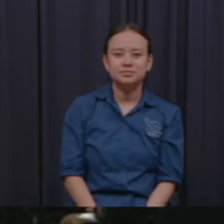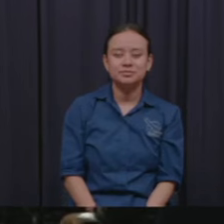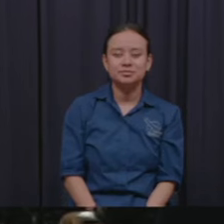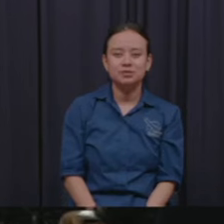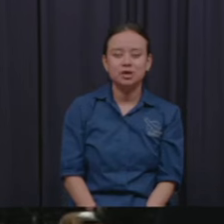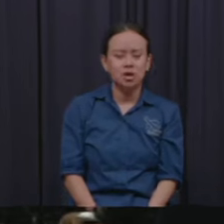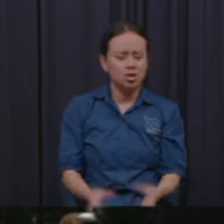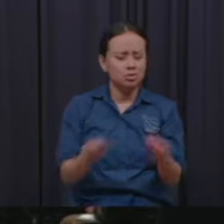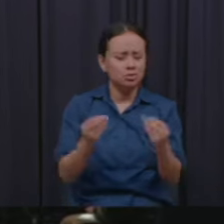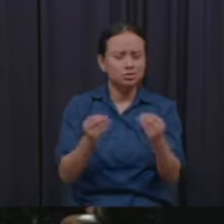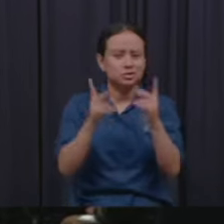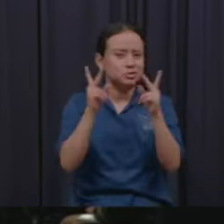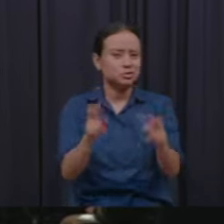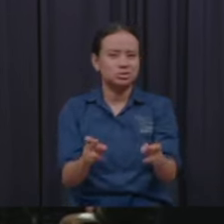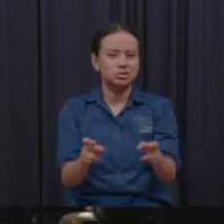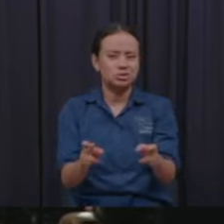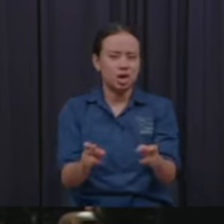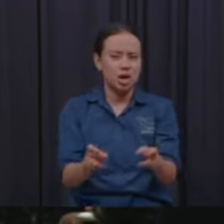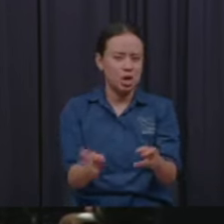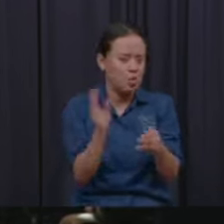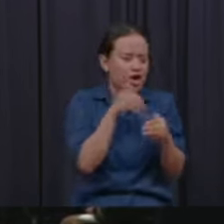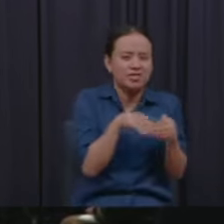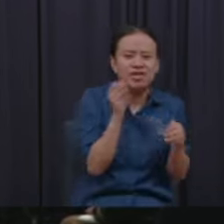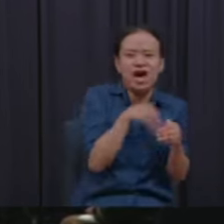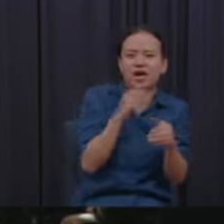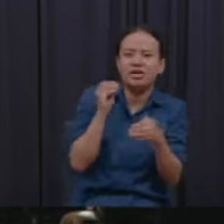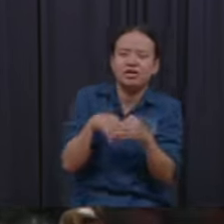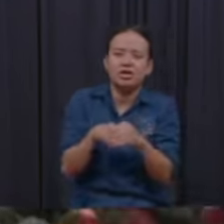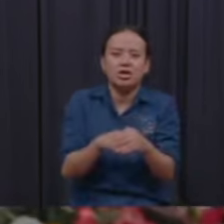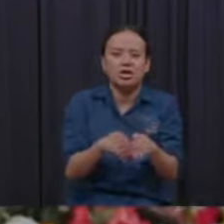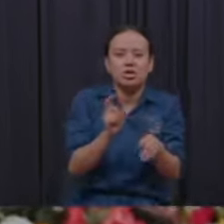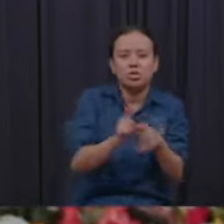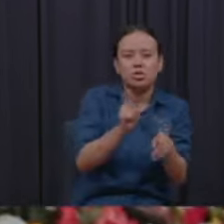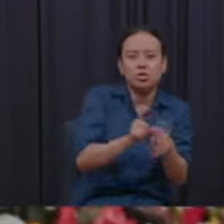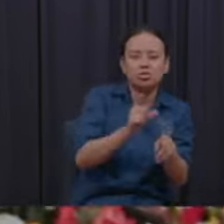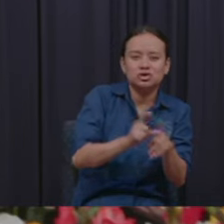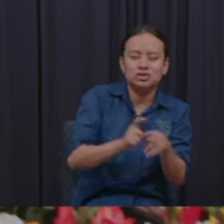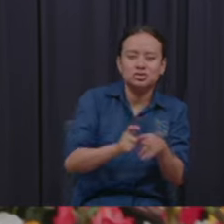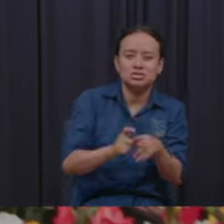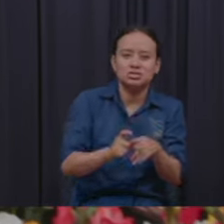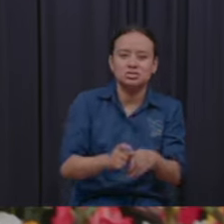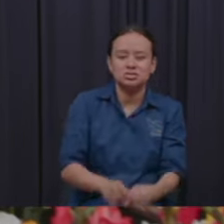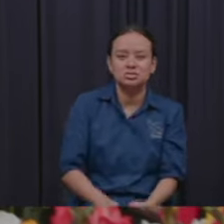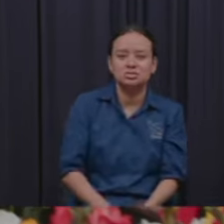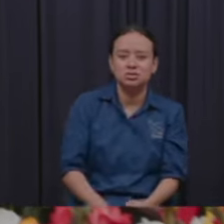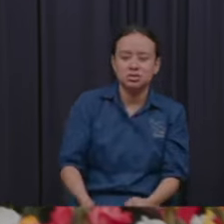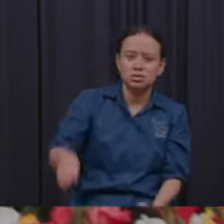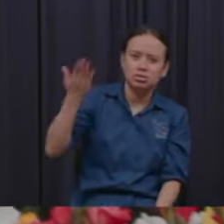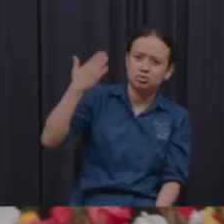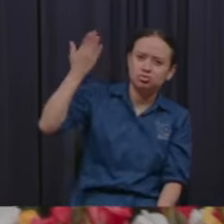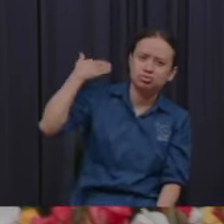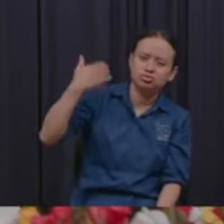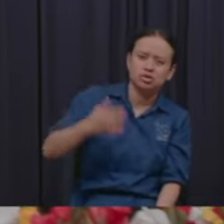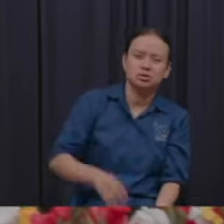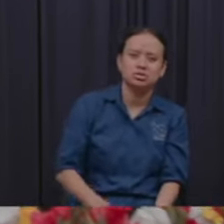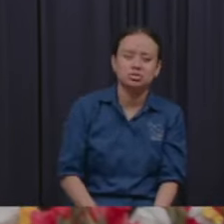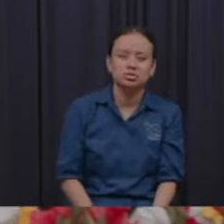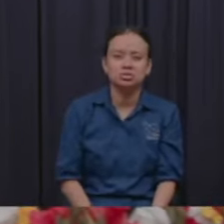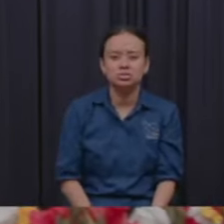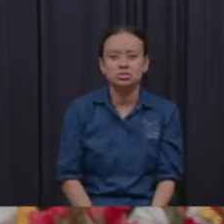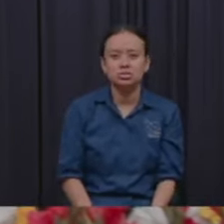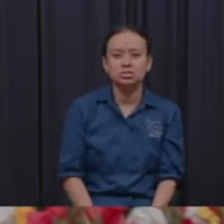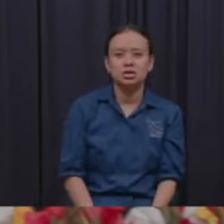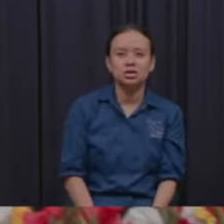muchos creyentes a coleccionar cosas de indígenas y a meter, y tienen, ¿verdad? Y su, ¿cómo le dicen aquí?